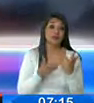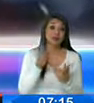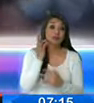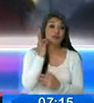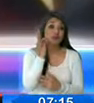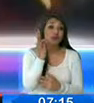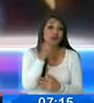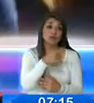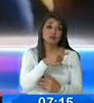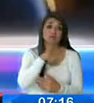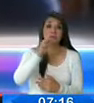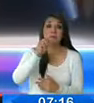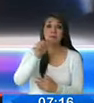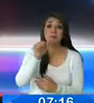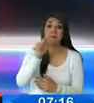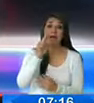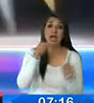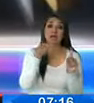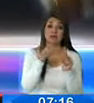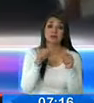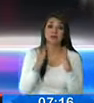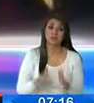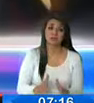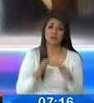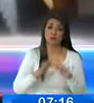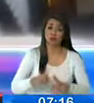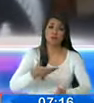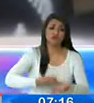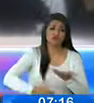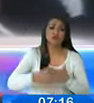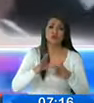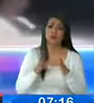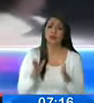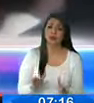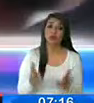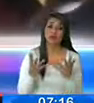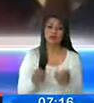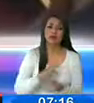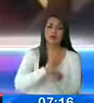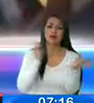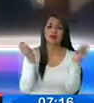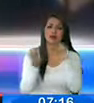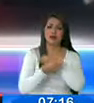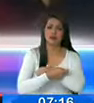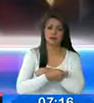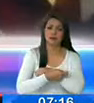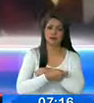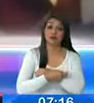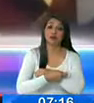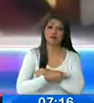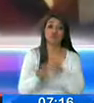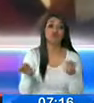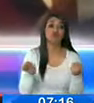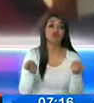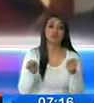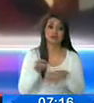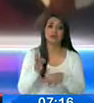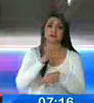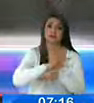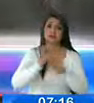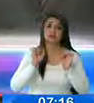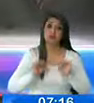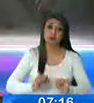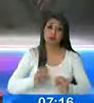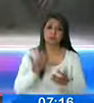de coherencia, es un acto de reciprocidad para con los ciudadanos que quieren un cambio todavía en el manejo de la Asamblea